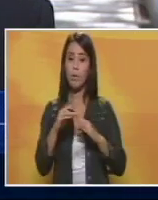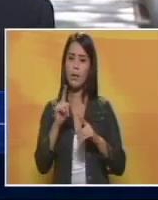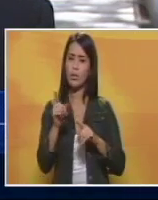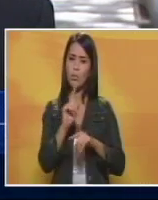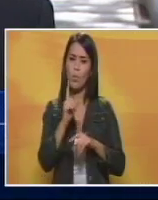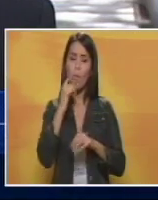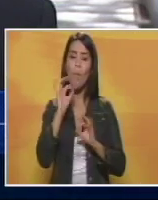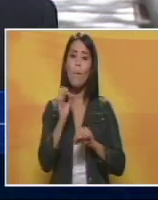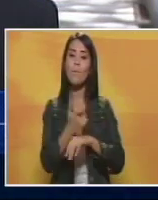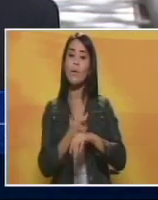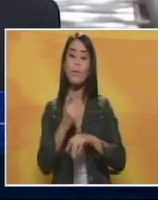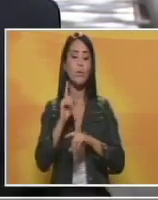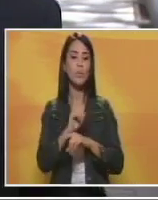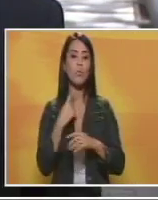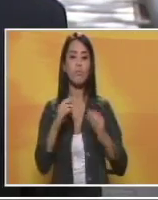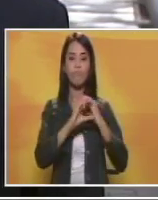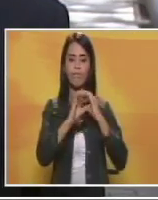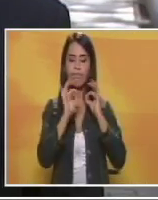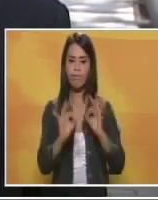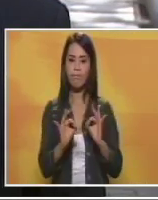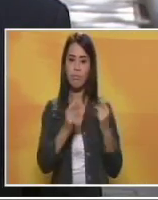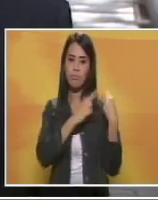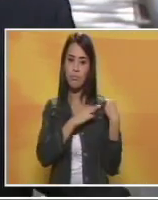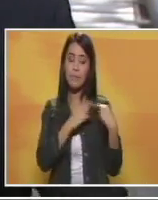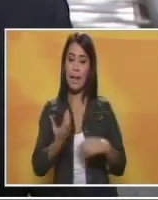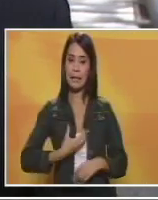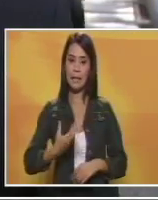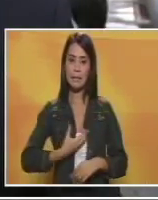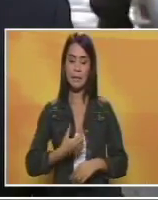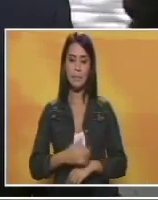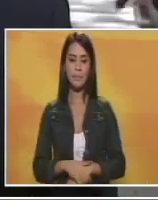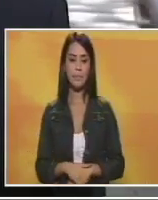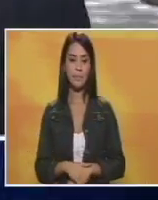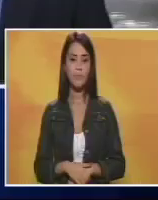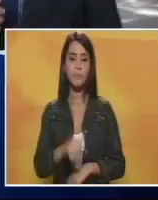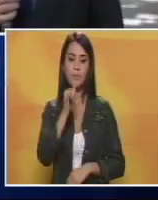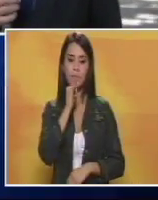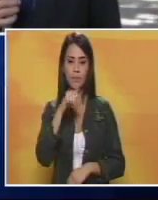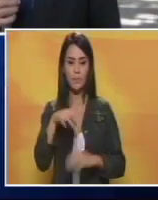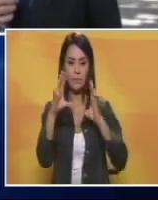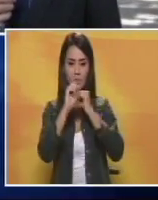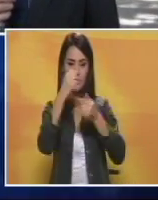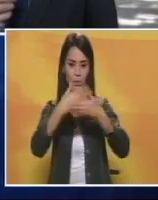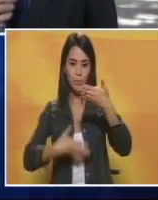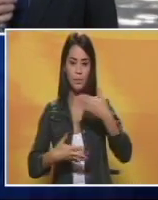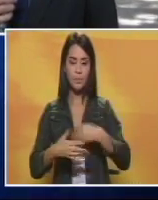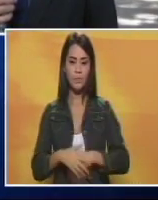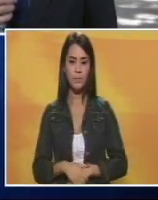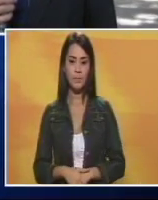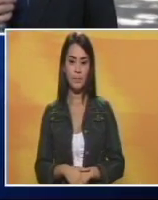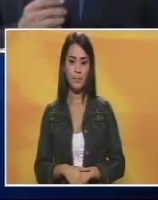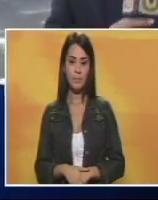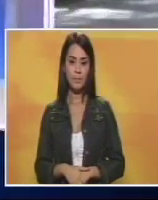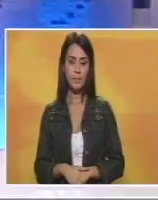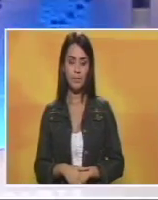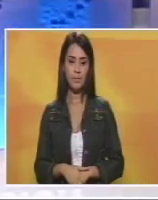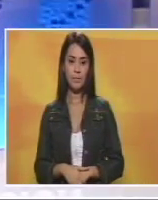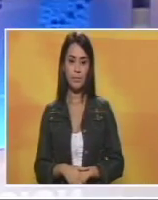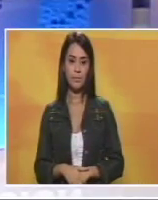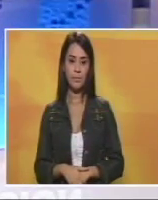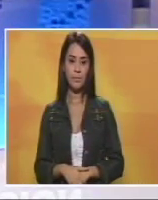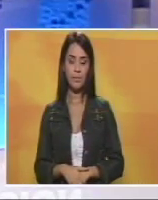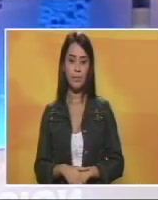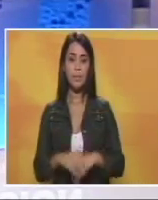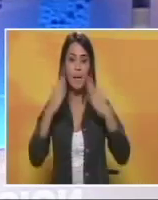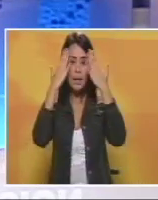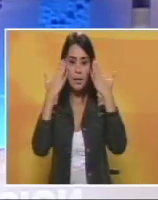nacional y también de las respectivas alcaldías. Esta información la ampliaremos esta noche en nuestra emisión estelar. La hermana